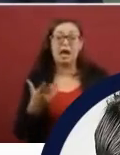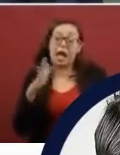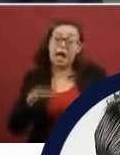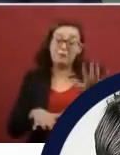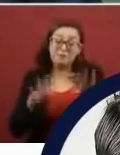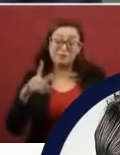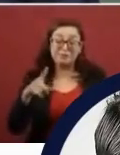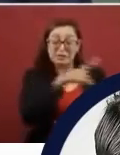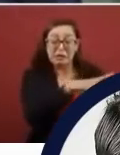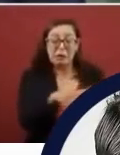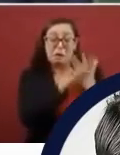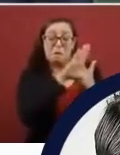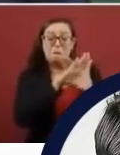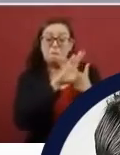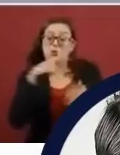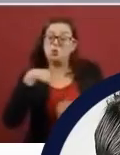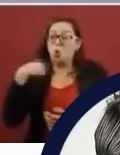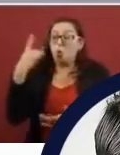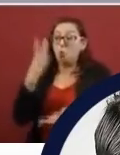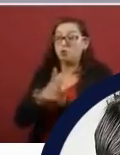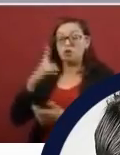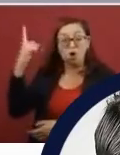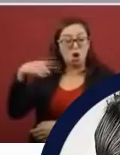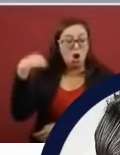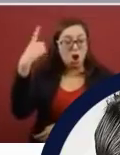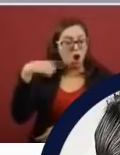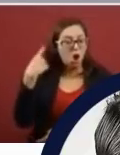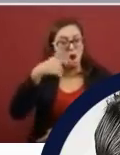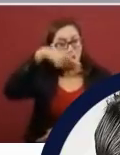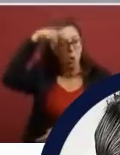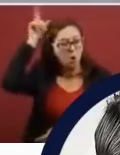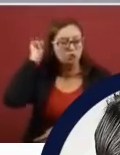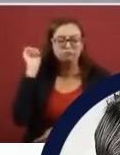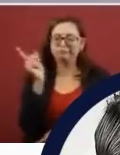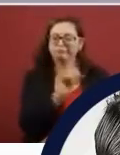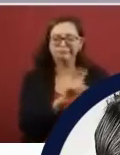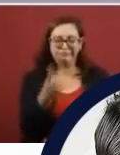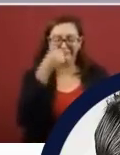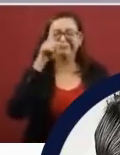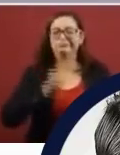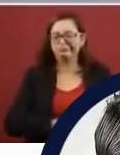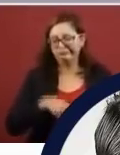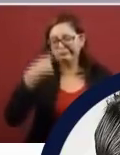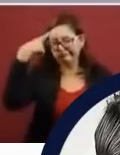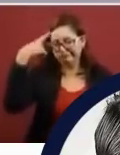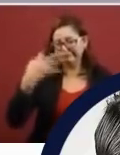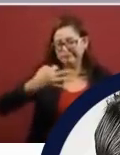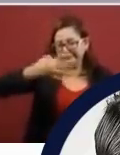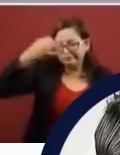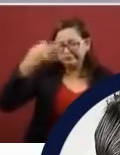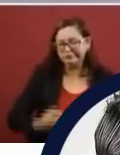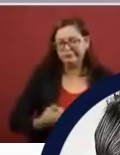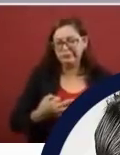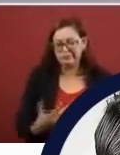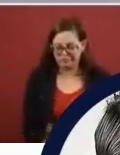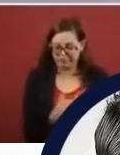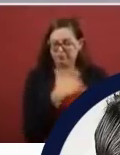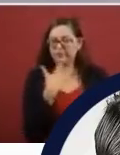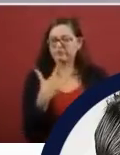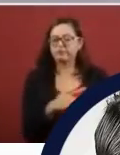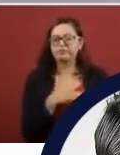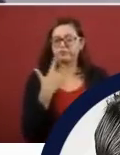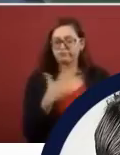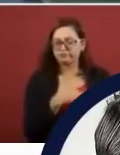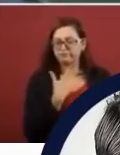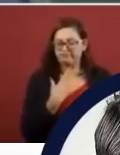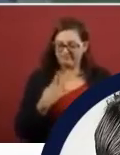poco sobre qué es lo que está pasando en la vida que tenga que ver con ellos directamente. Entonces, a un año veo que esa es